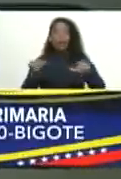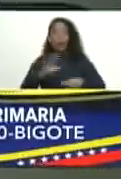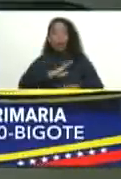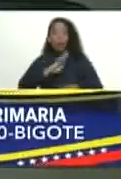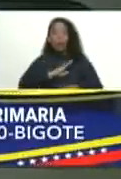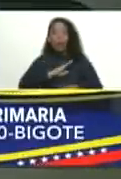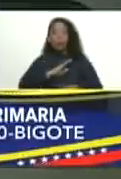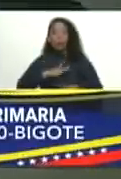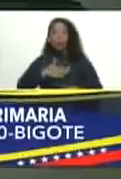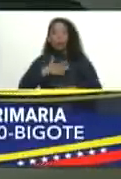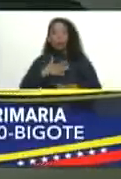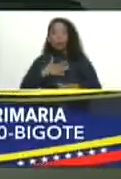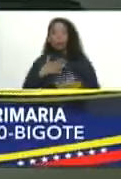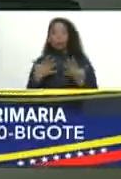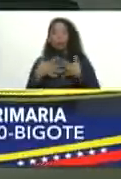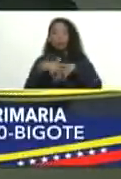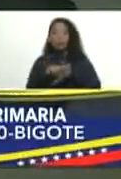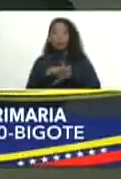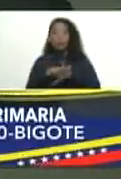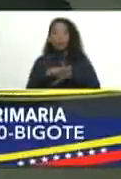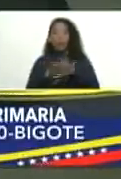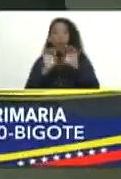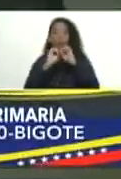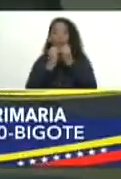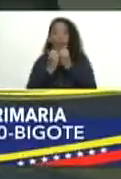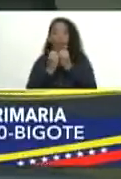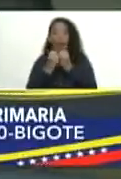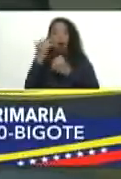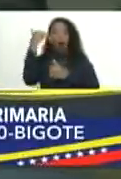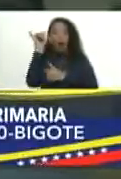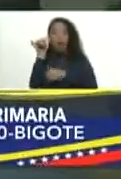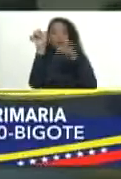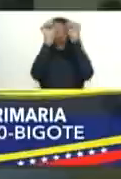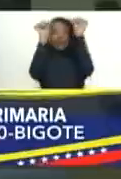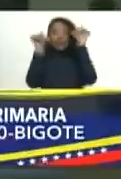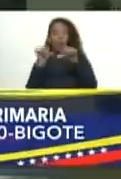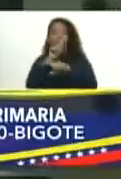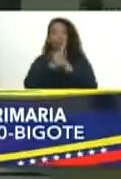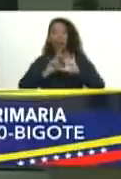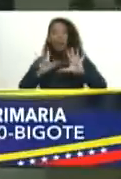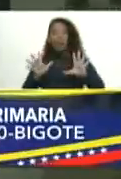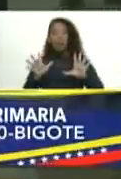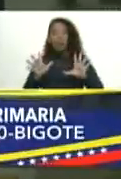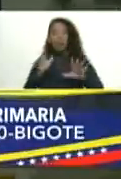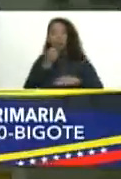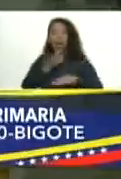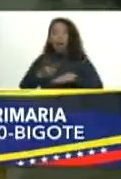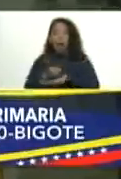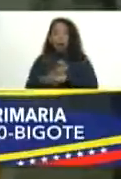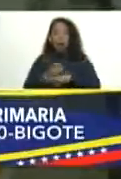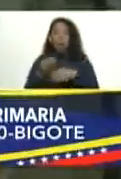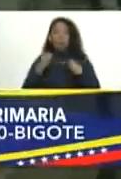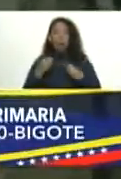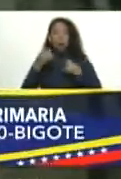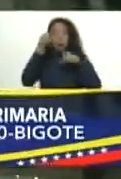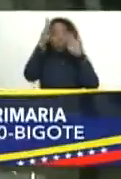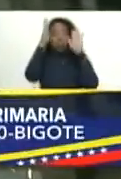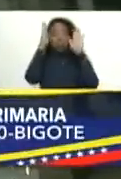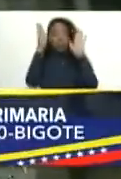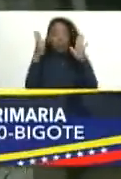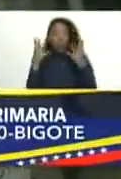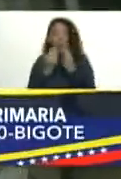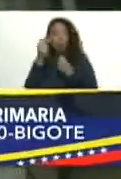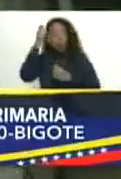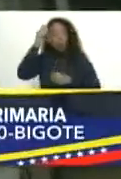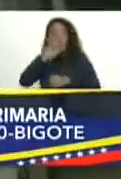supuesto enlazadas con la sala situacional que tiene el sistema del 1x10 del buen gobierno, para atender junto a